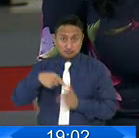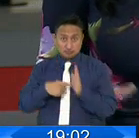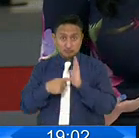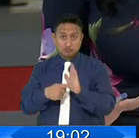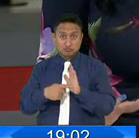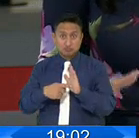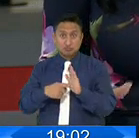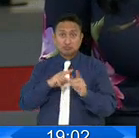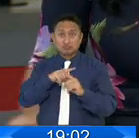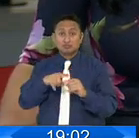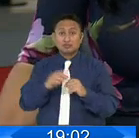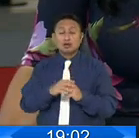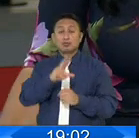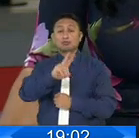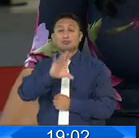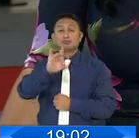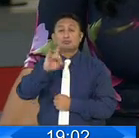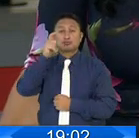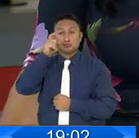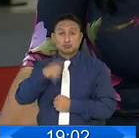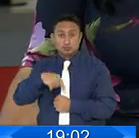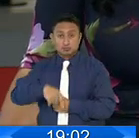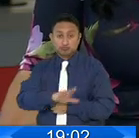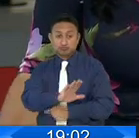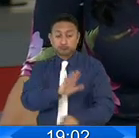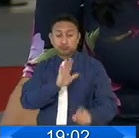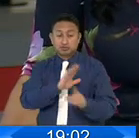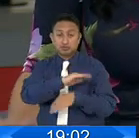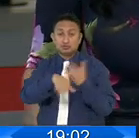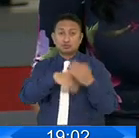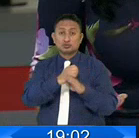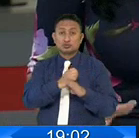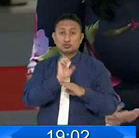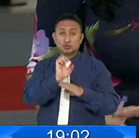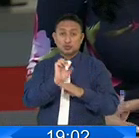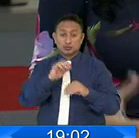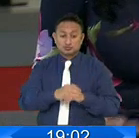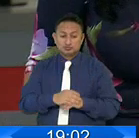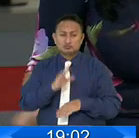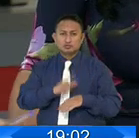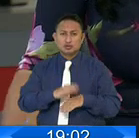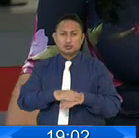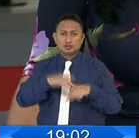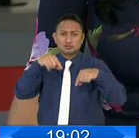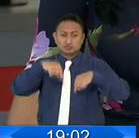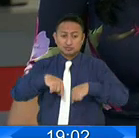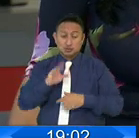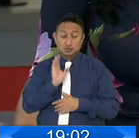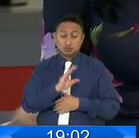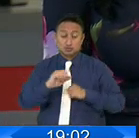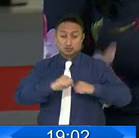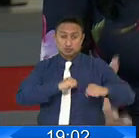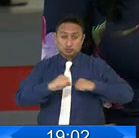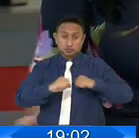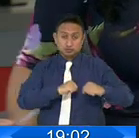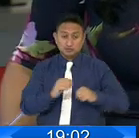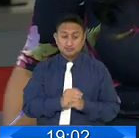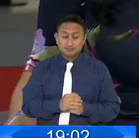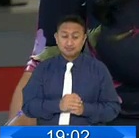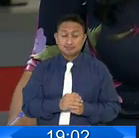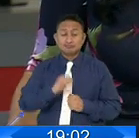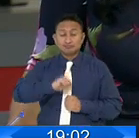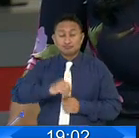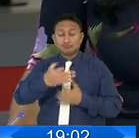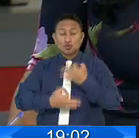que a la fecha 28 fiscales han sido amenazados a nivel nacional. El motivo es debido al trabajo que desempeñan. Varios jueces